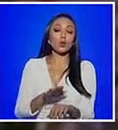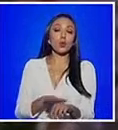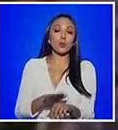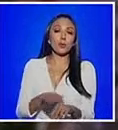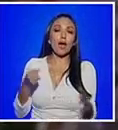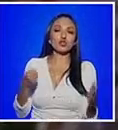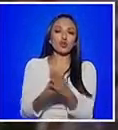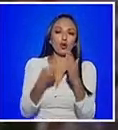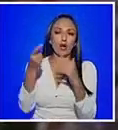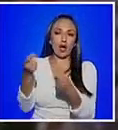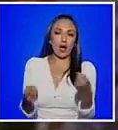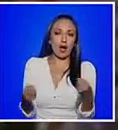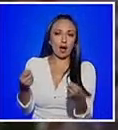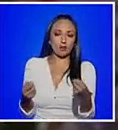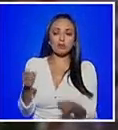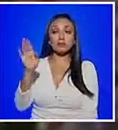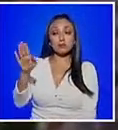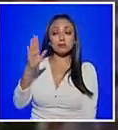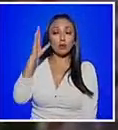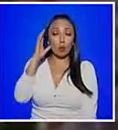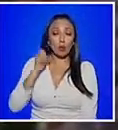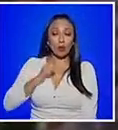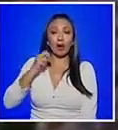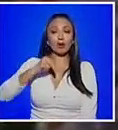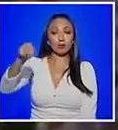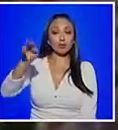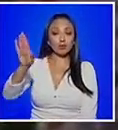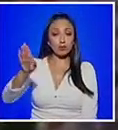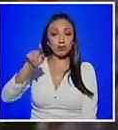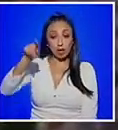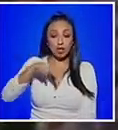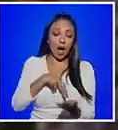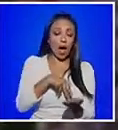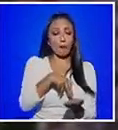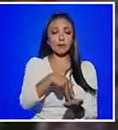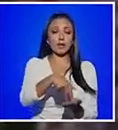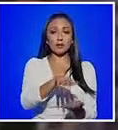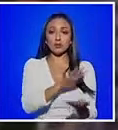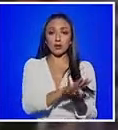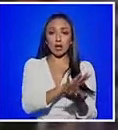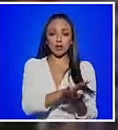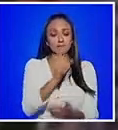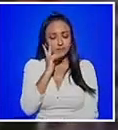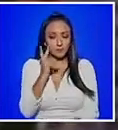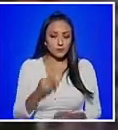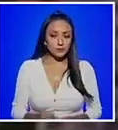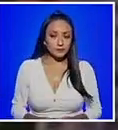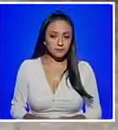Cuenca. El hecho ocurrió cuando ella caminaba por la vereda. Unción TV nos amplía.